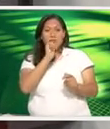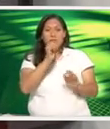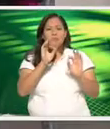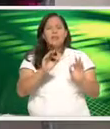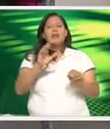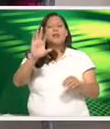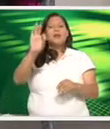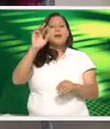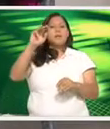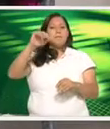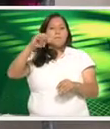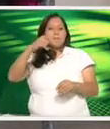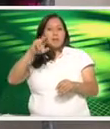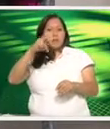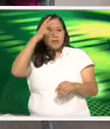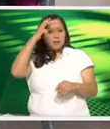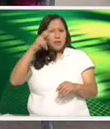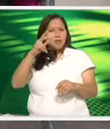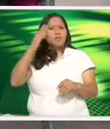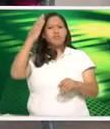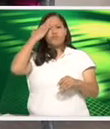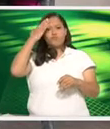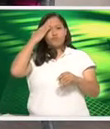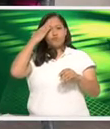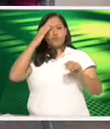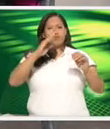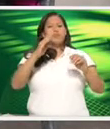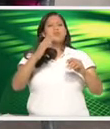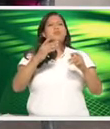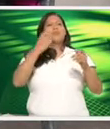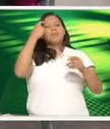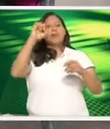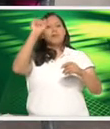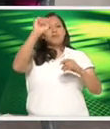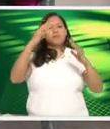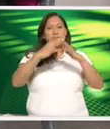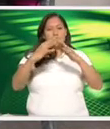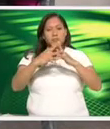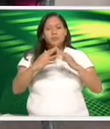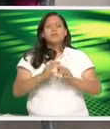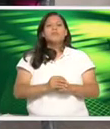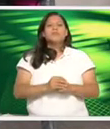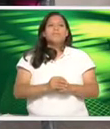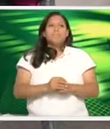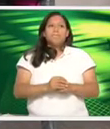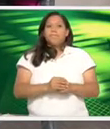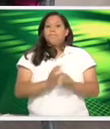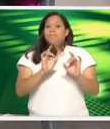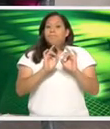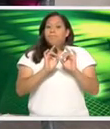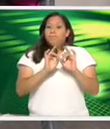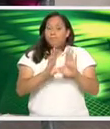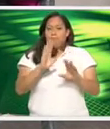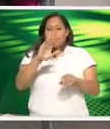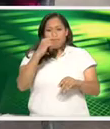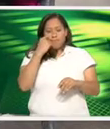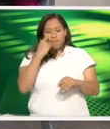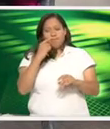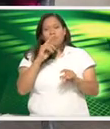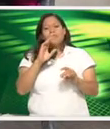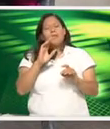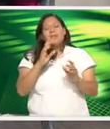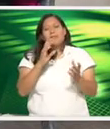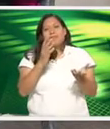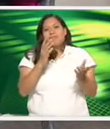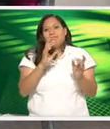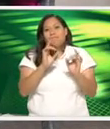Miguel Hidalgo, siendo un cura, como líder de este movimiento? Fue hasta cierto punto una circunstancial, o lo que podríamos decir una